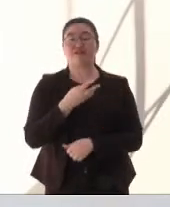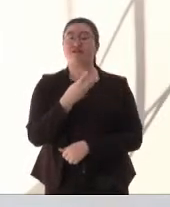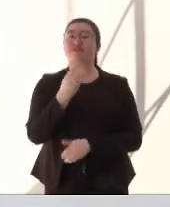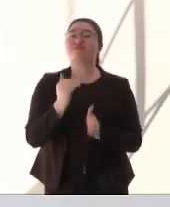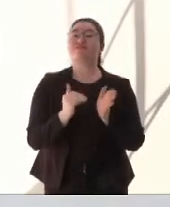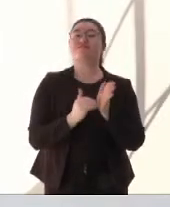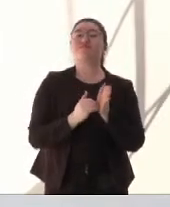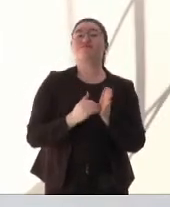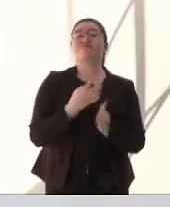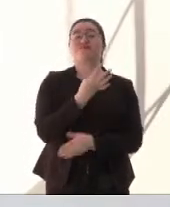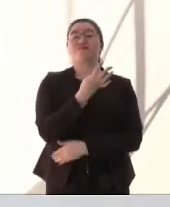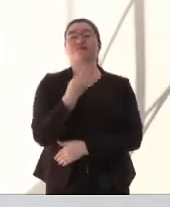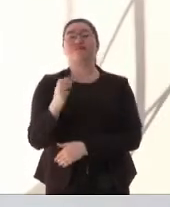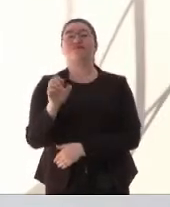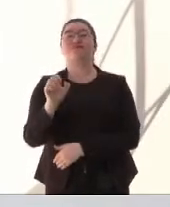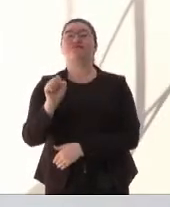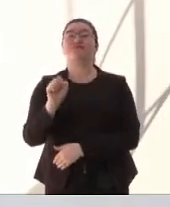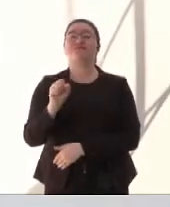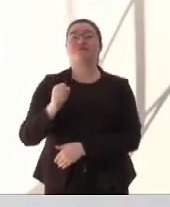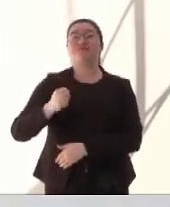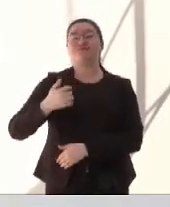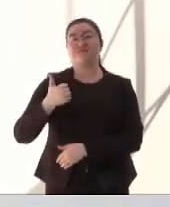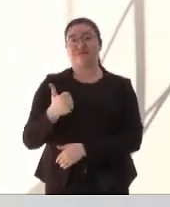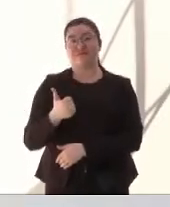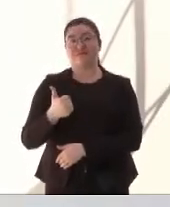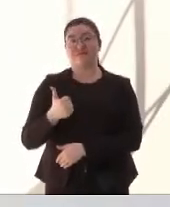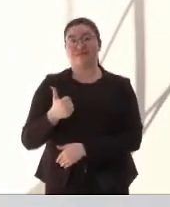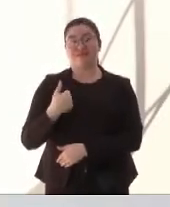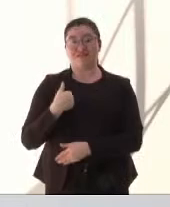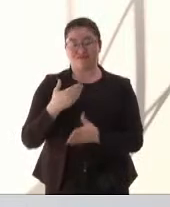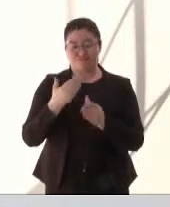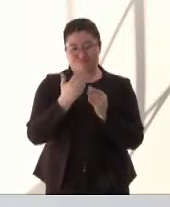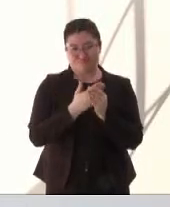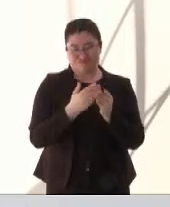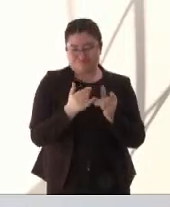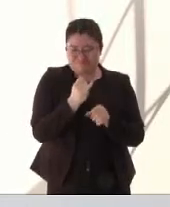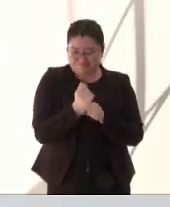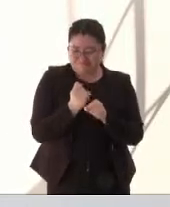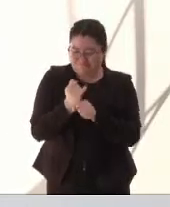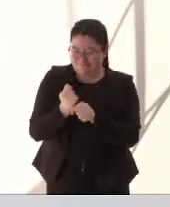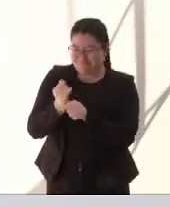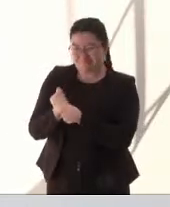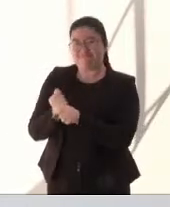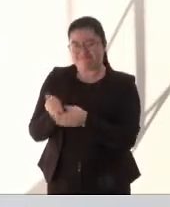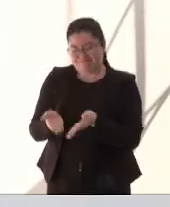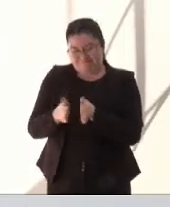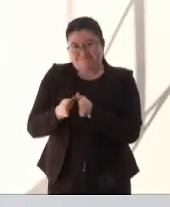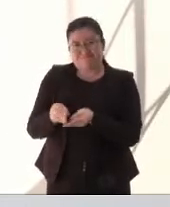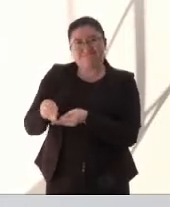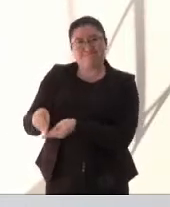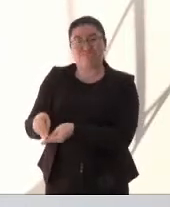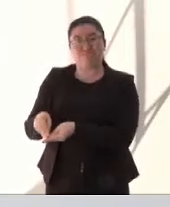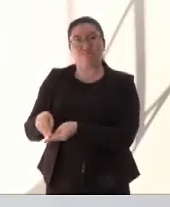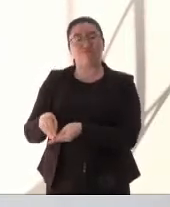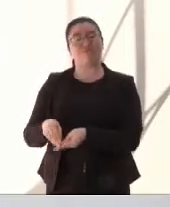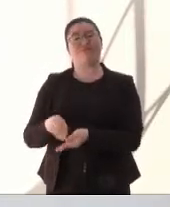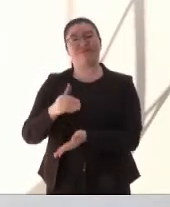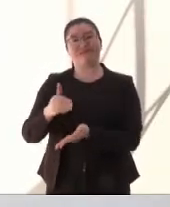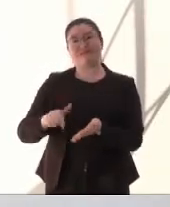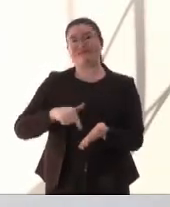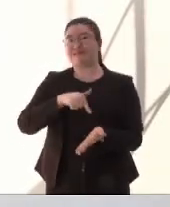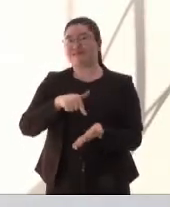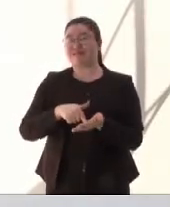3,456 carpetas de investigación. El impacto que los centros de justicia tienen para lograr